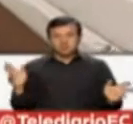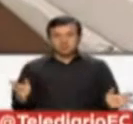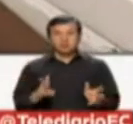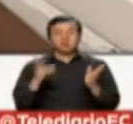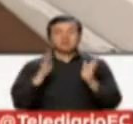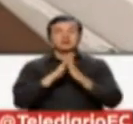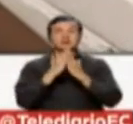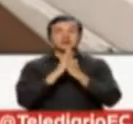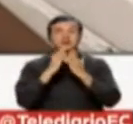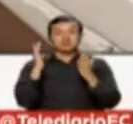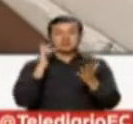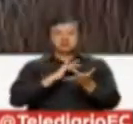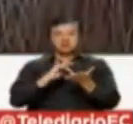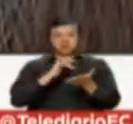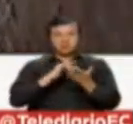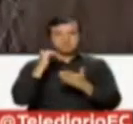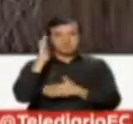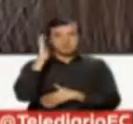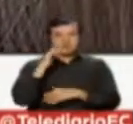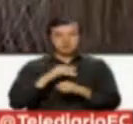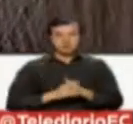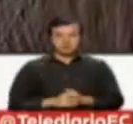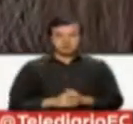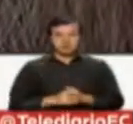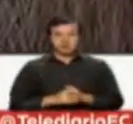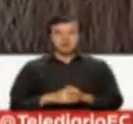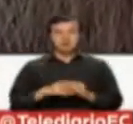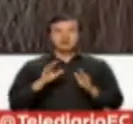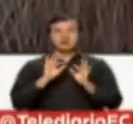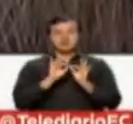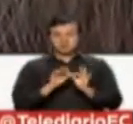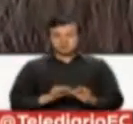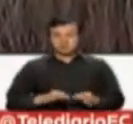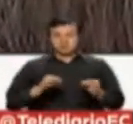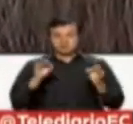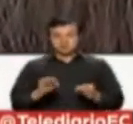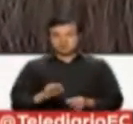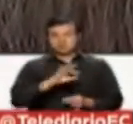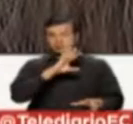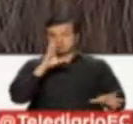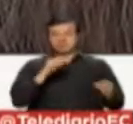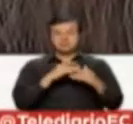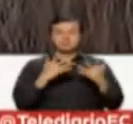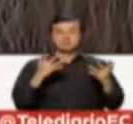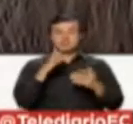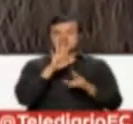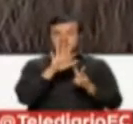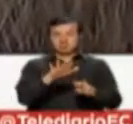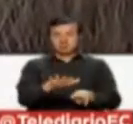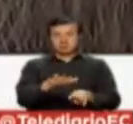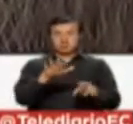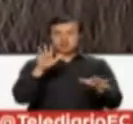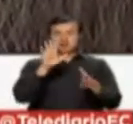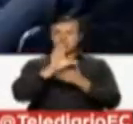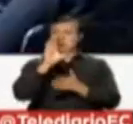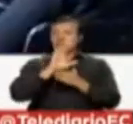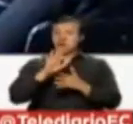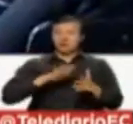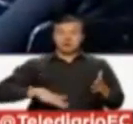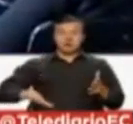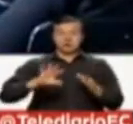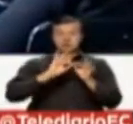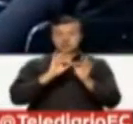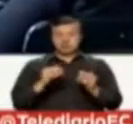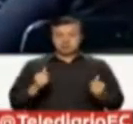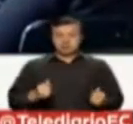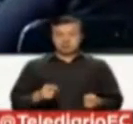de los textos escolares digitales también se realizará el mantenimiento correctivo y preventivo de más de siete mil unidades educativas con una